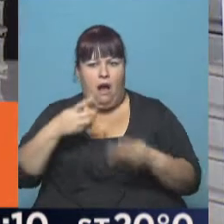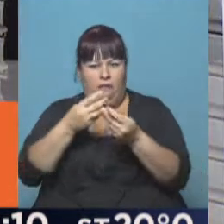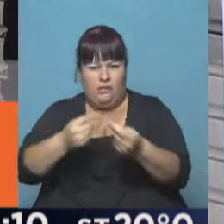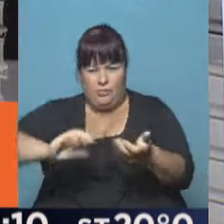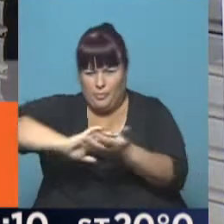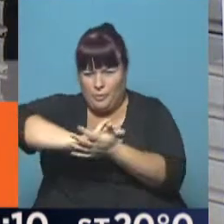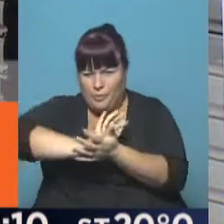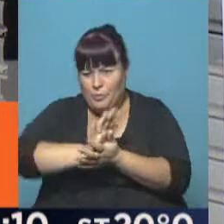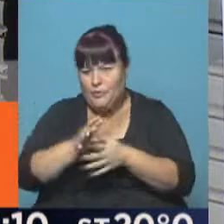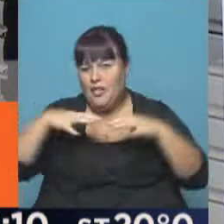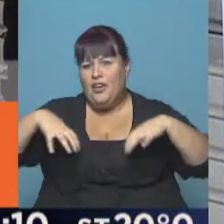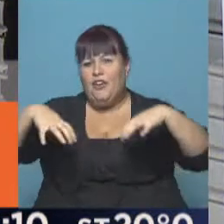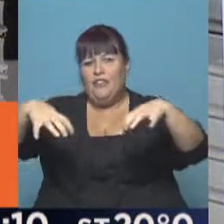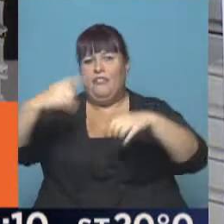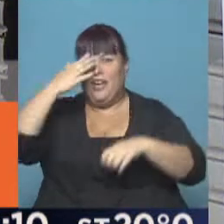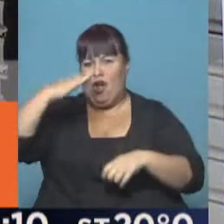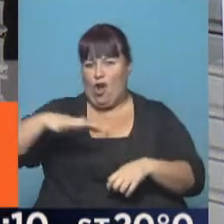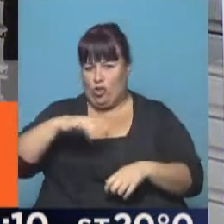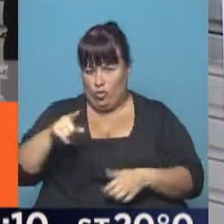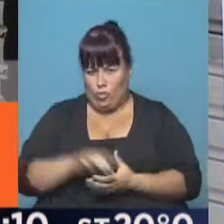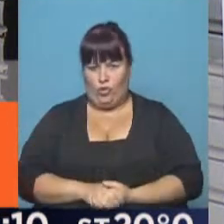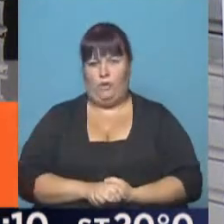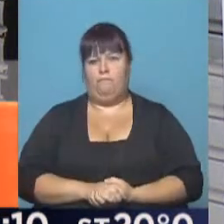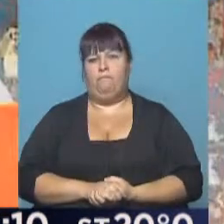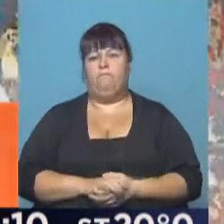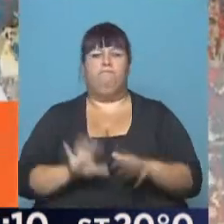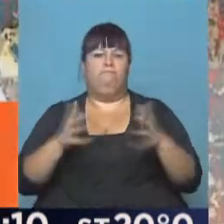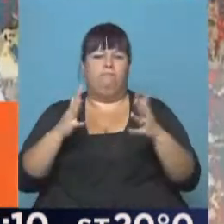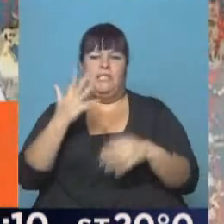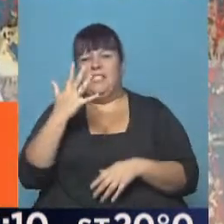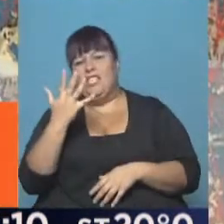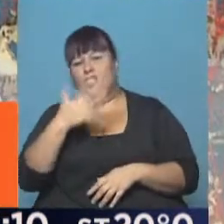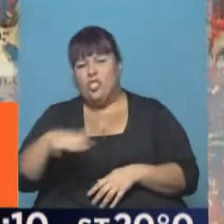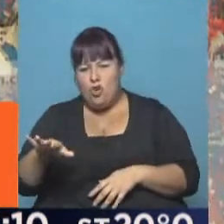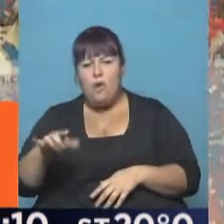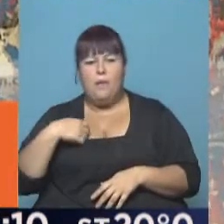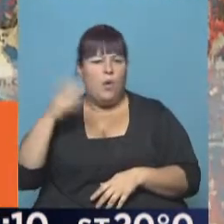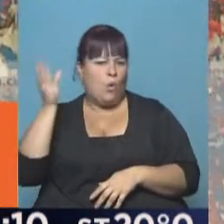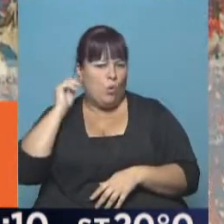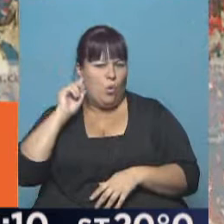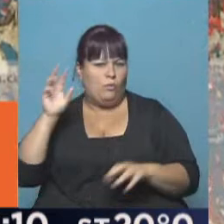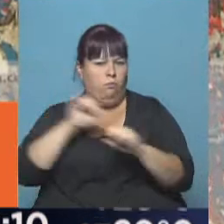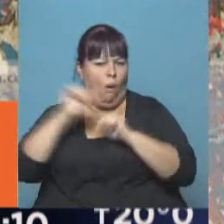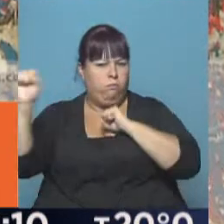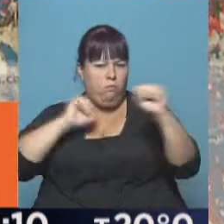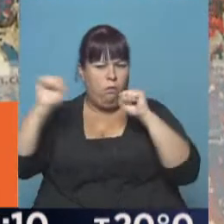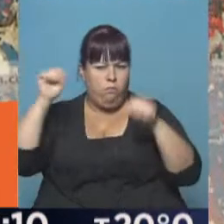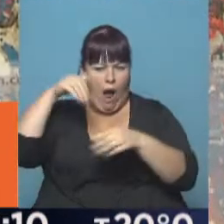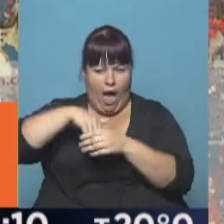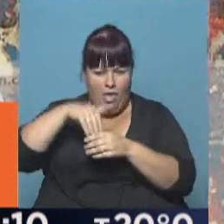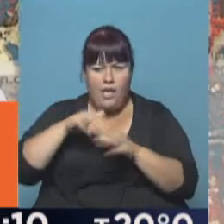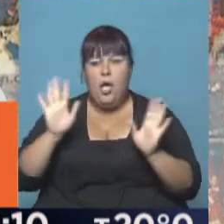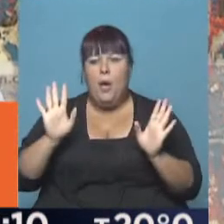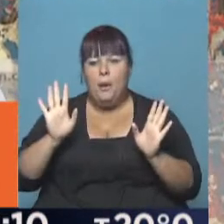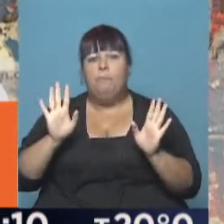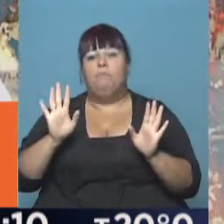restos de la feria de Constitución. Aproximadamente 5 a 5 y media escuchamos nosotros el explosivo adentro. Pero el